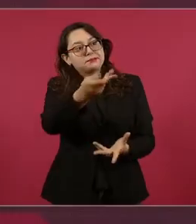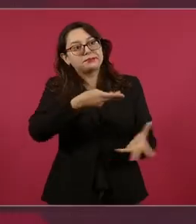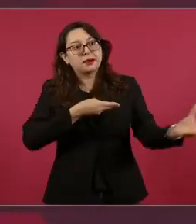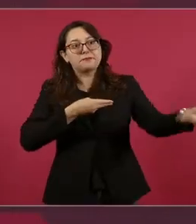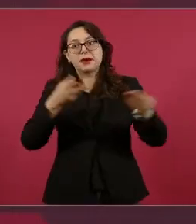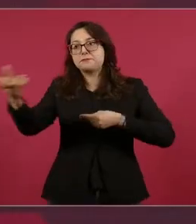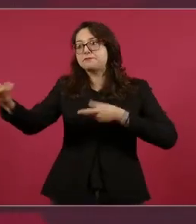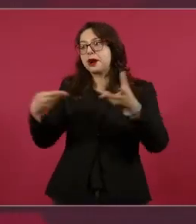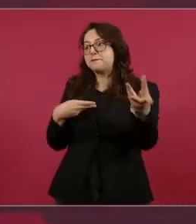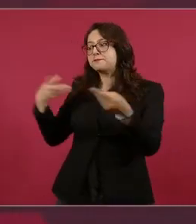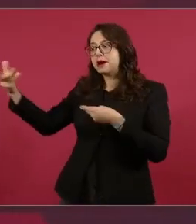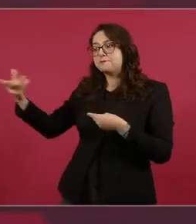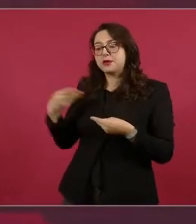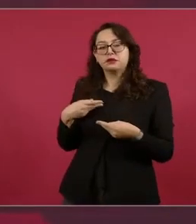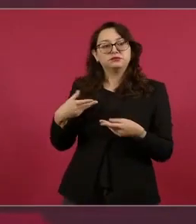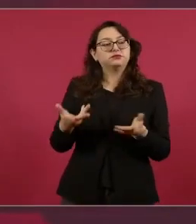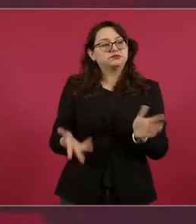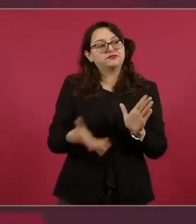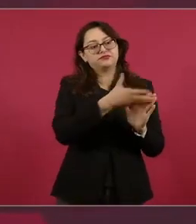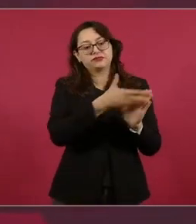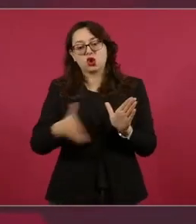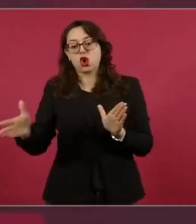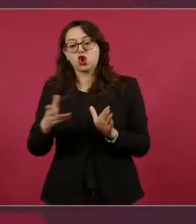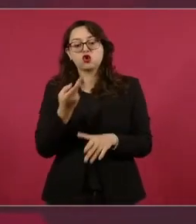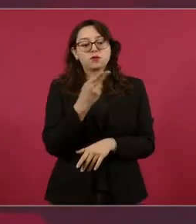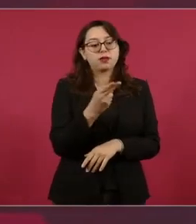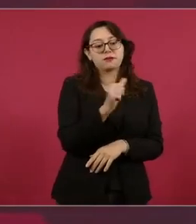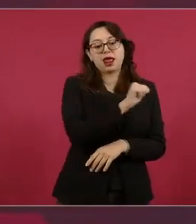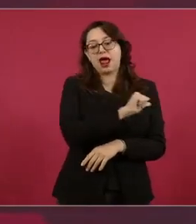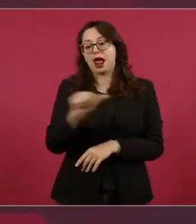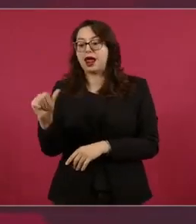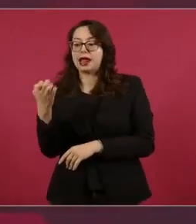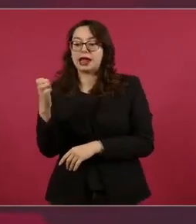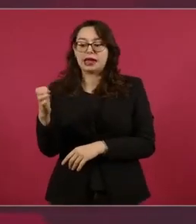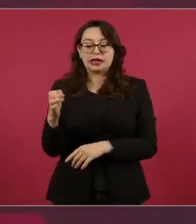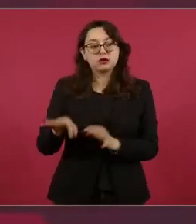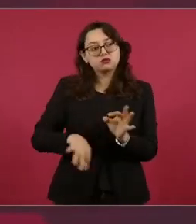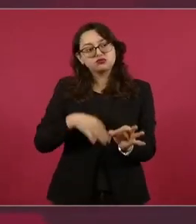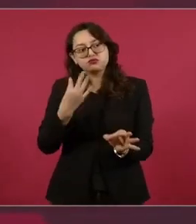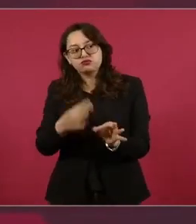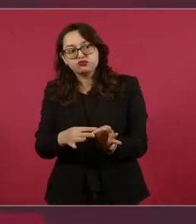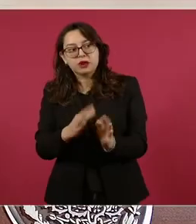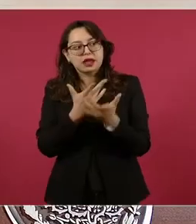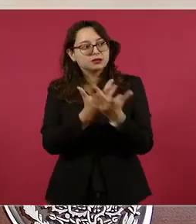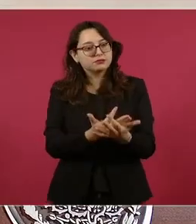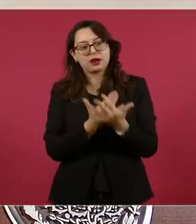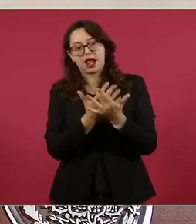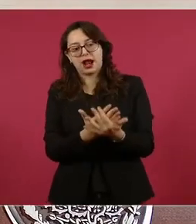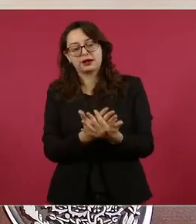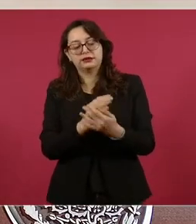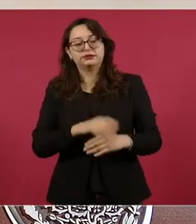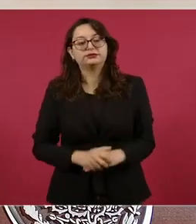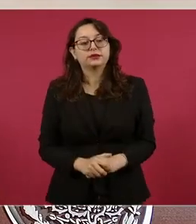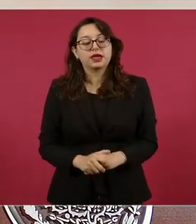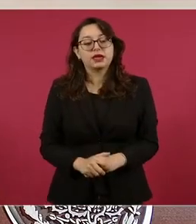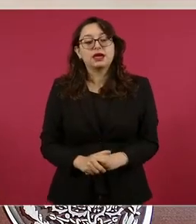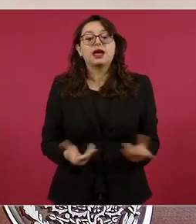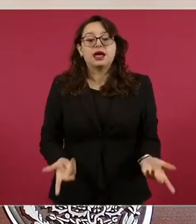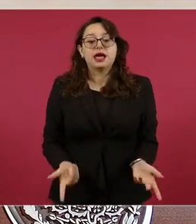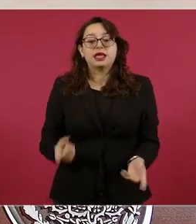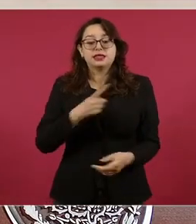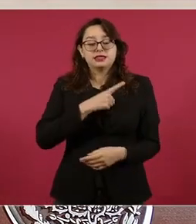recordamos ya hay un decreto que se publicó con